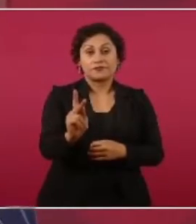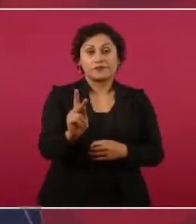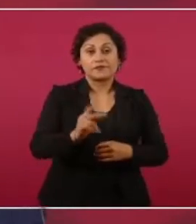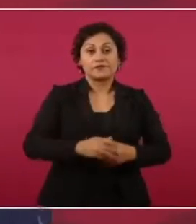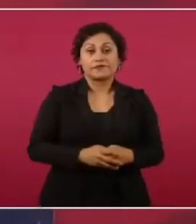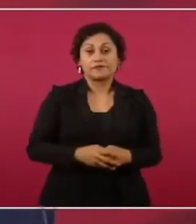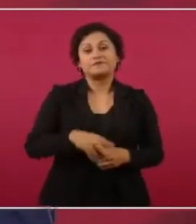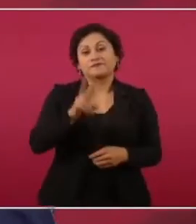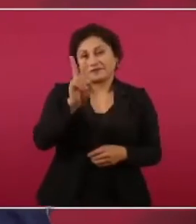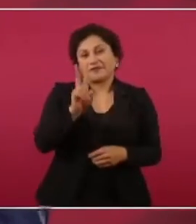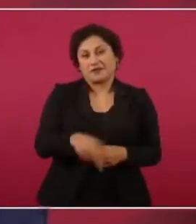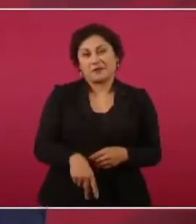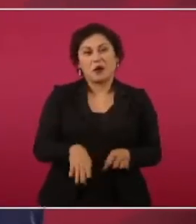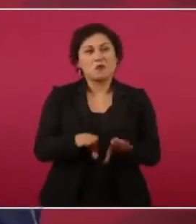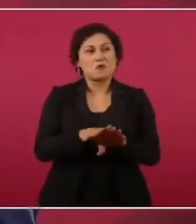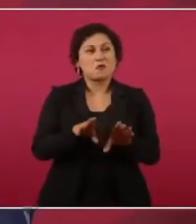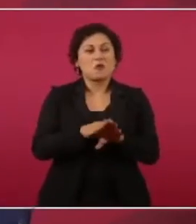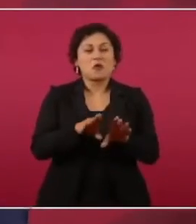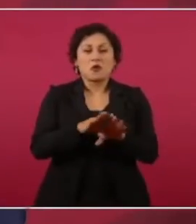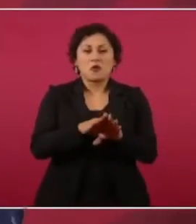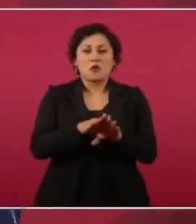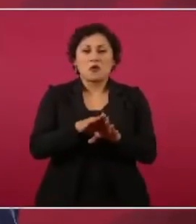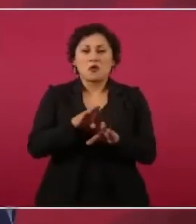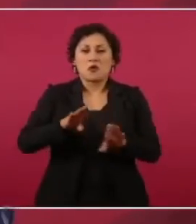muy gelatinoso.